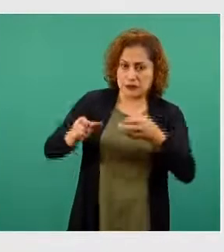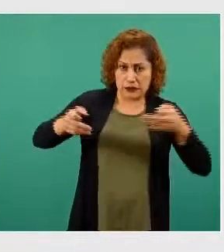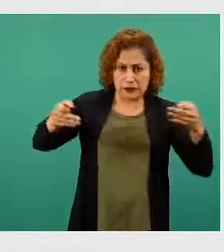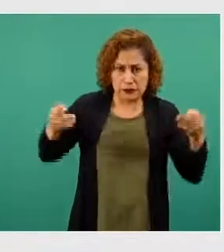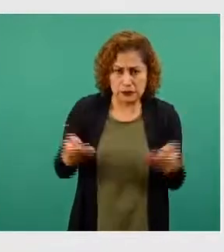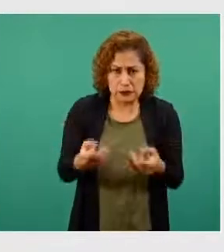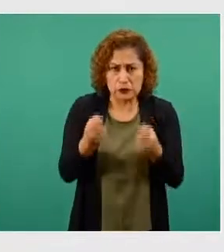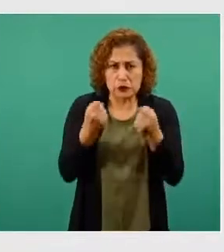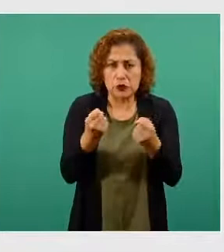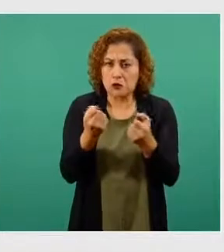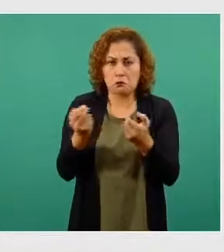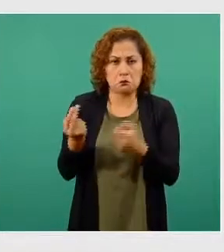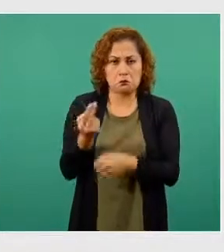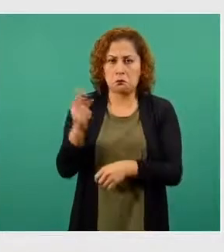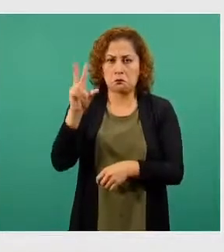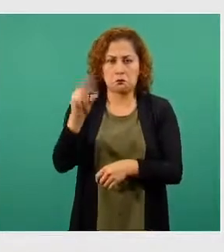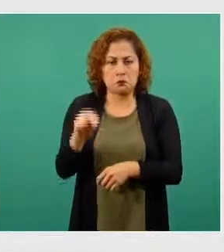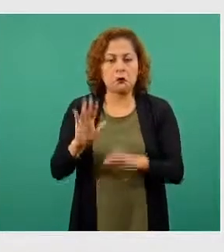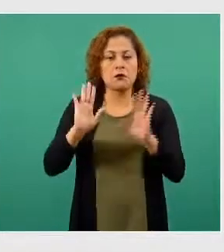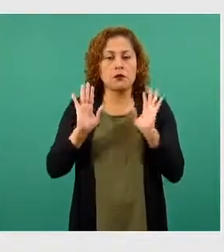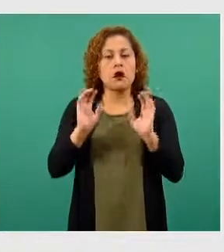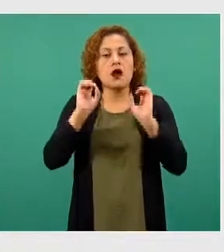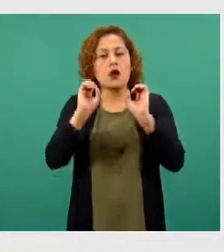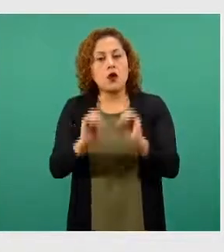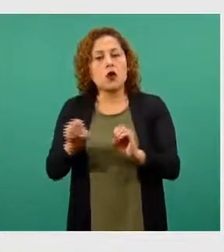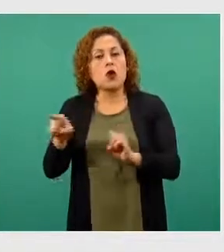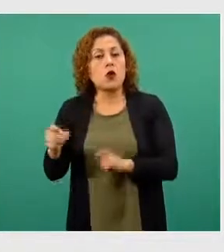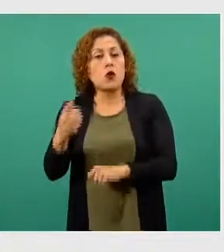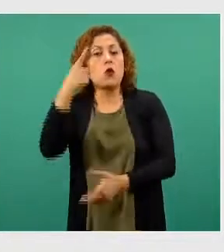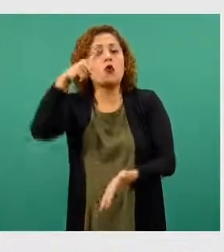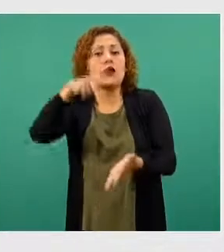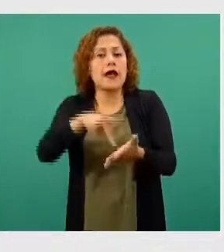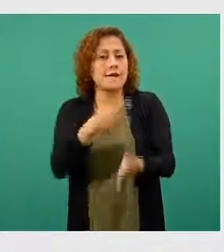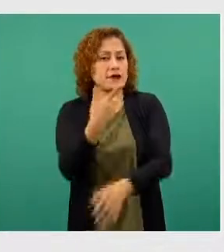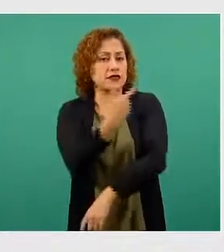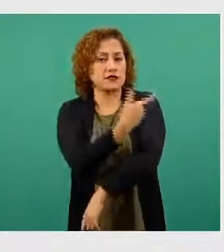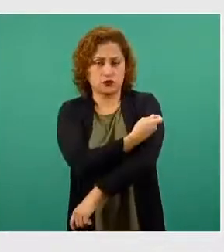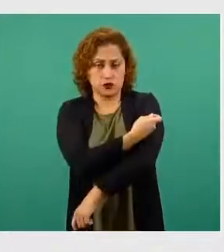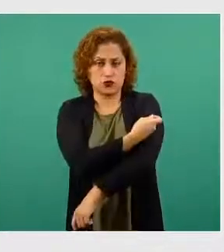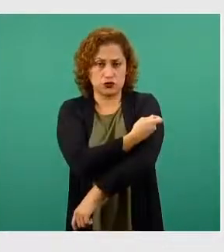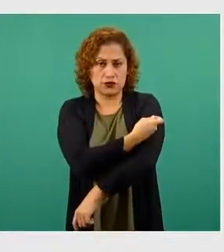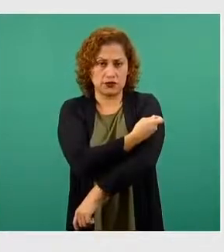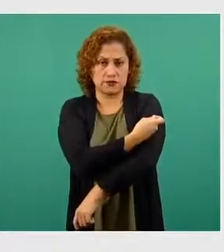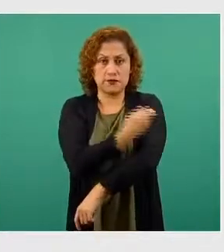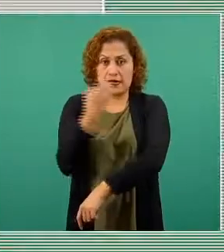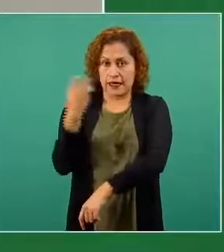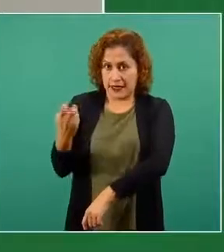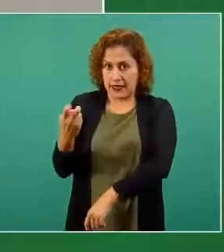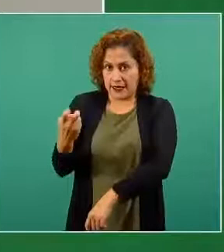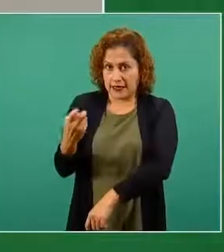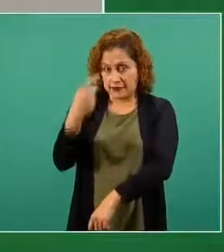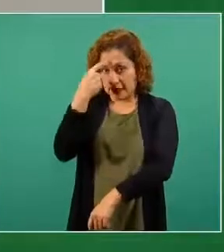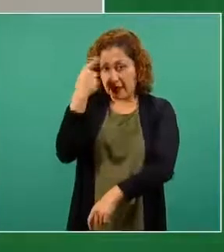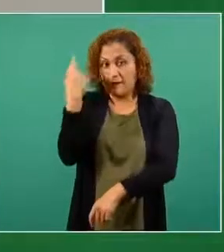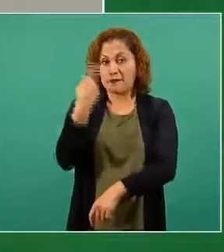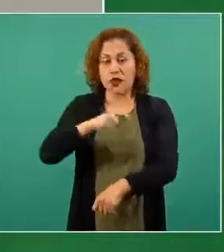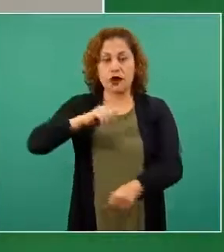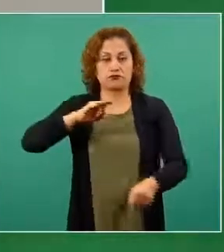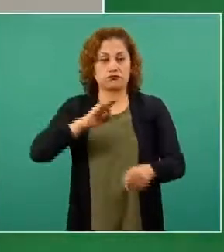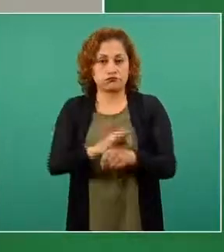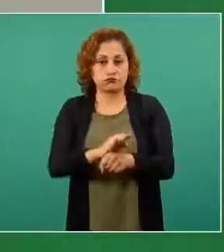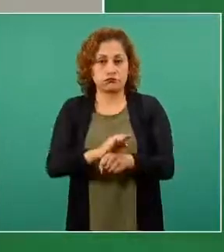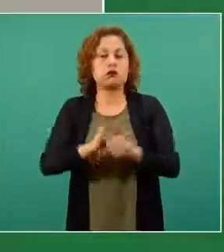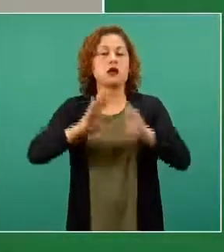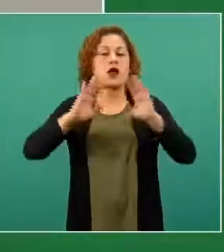requieren ultracongelación, que además pueden ser solamente de una dosis para lograr la eficacia protectora,